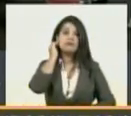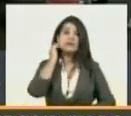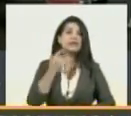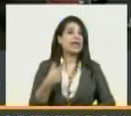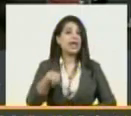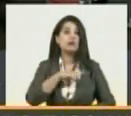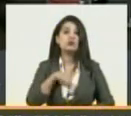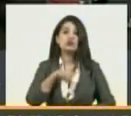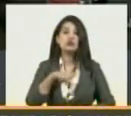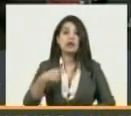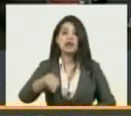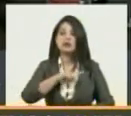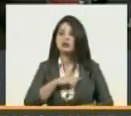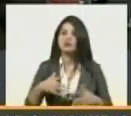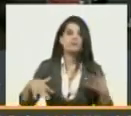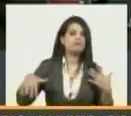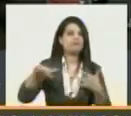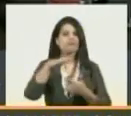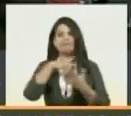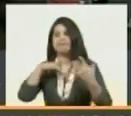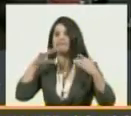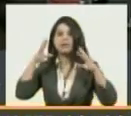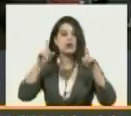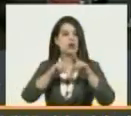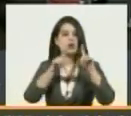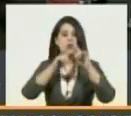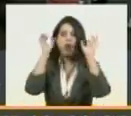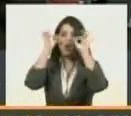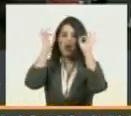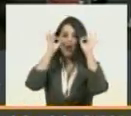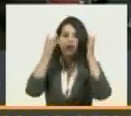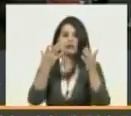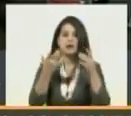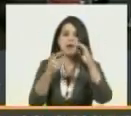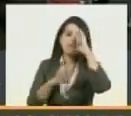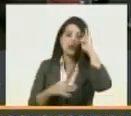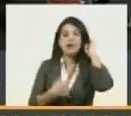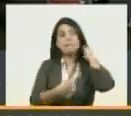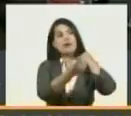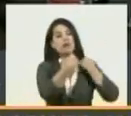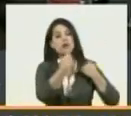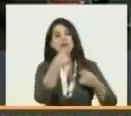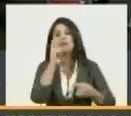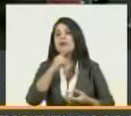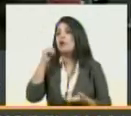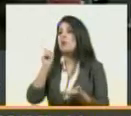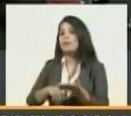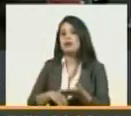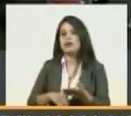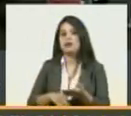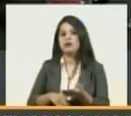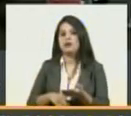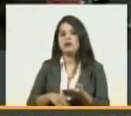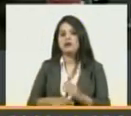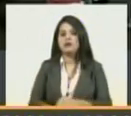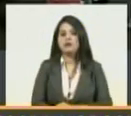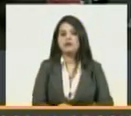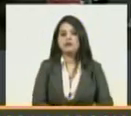Estaban completamente desorbitados, porque frente al mandato que tenían que cumplir,